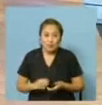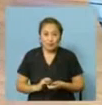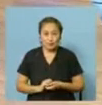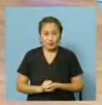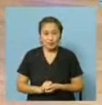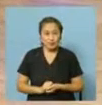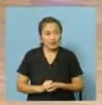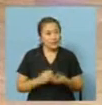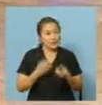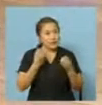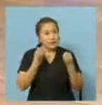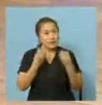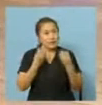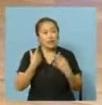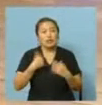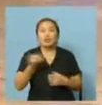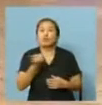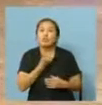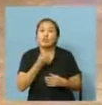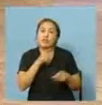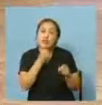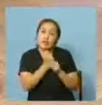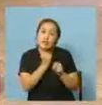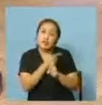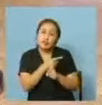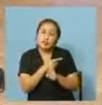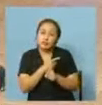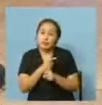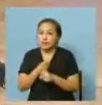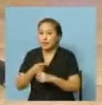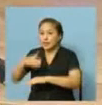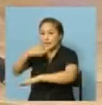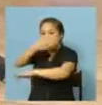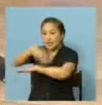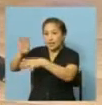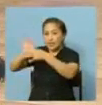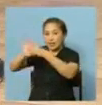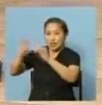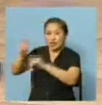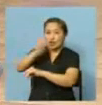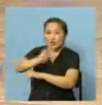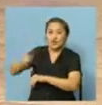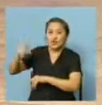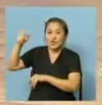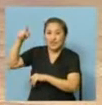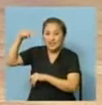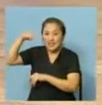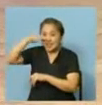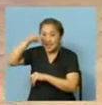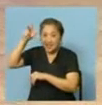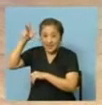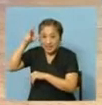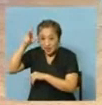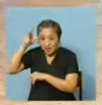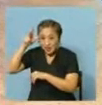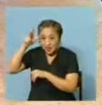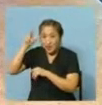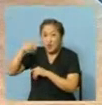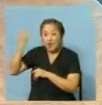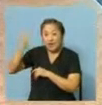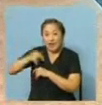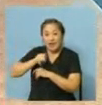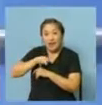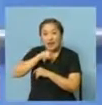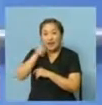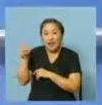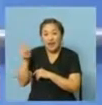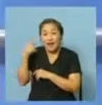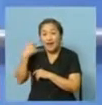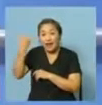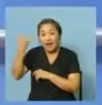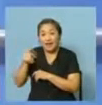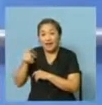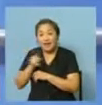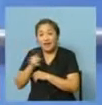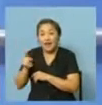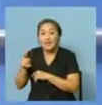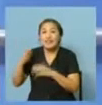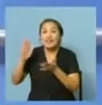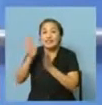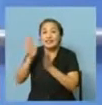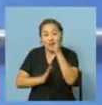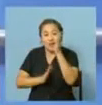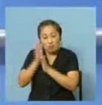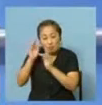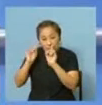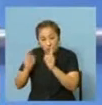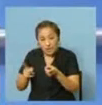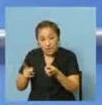bien en donde trabajan ustedes independencia 278 es la oficina central existen delegación en san